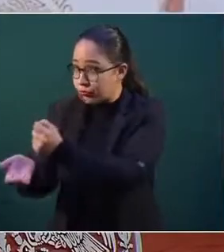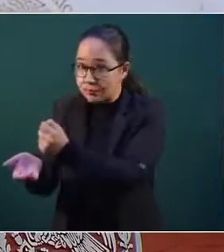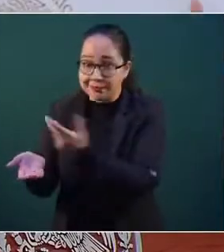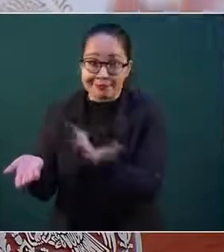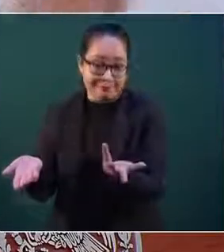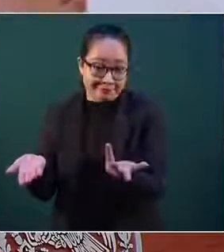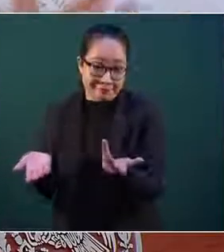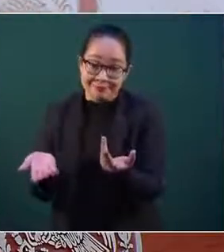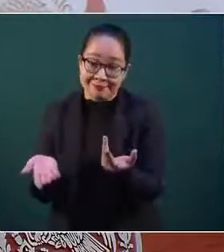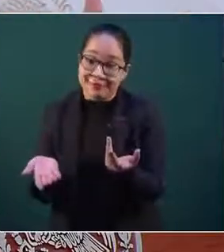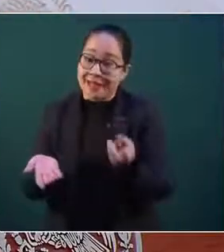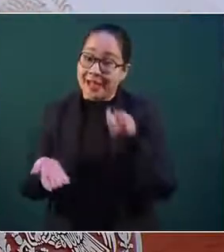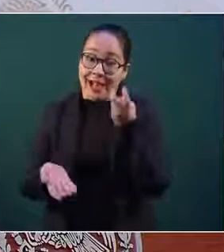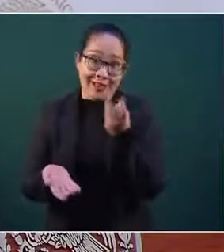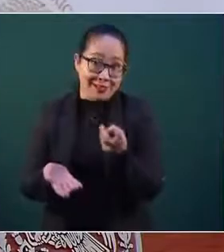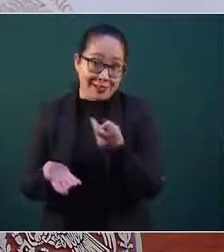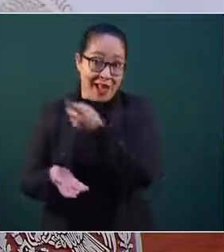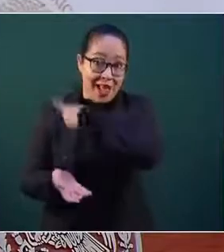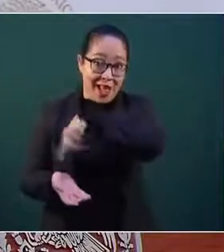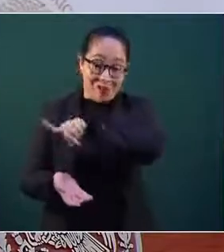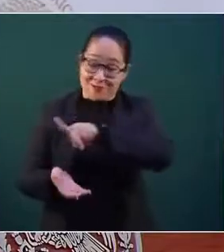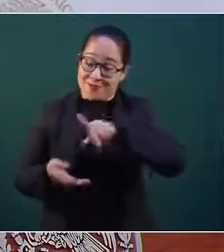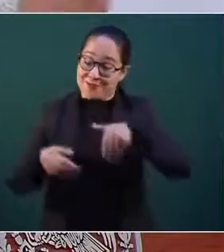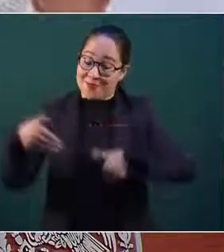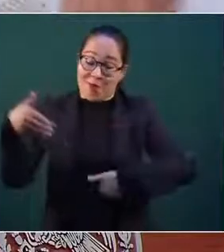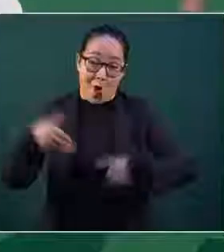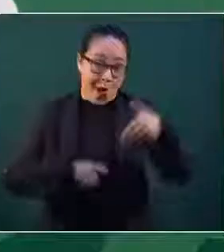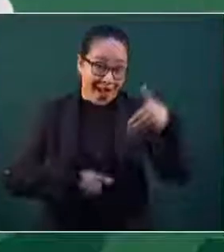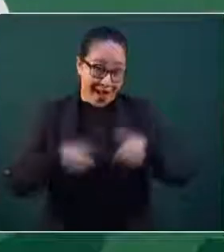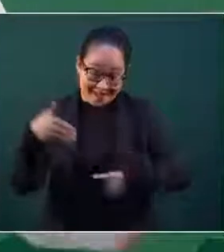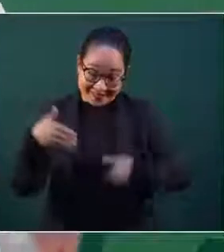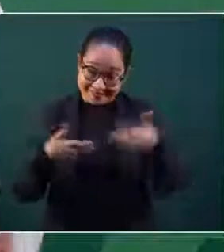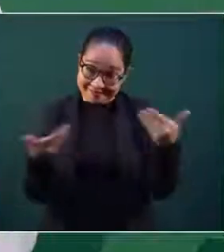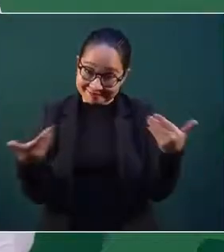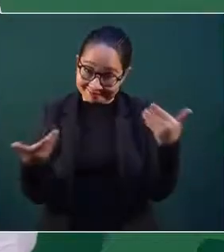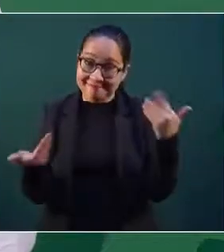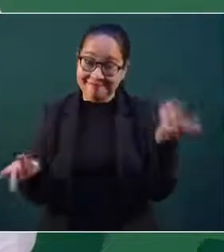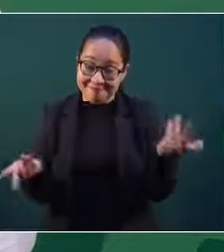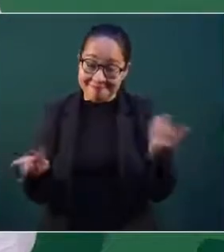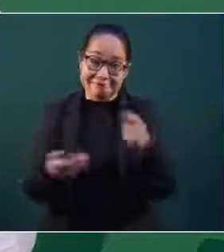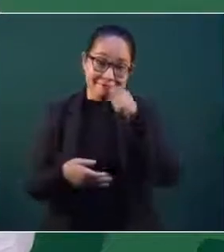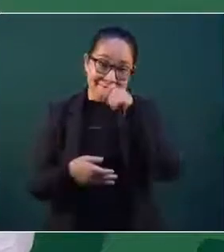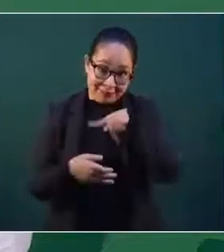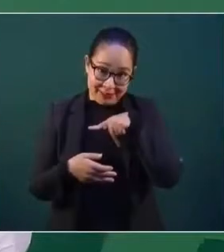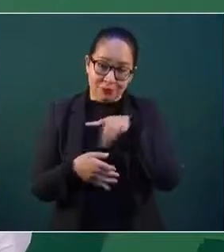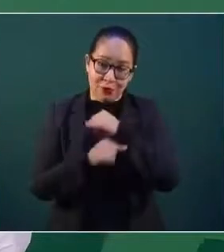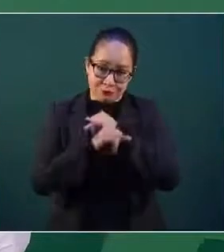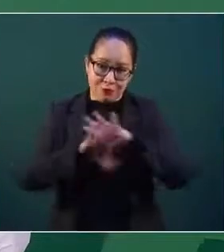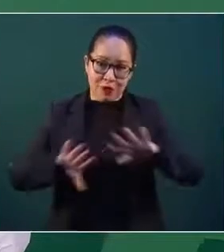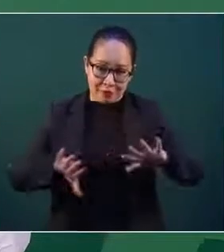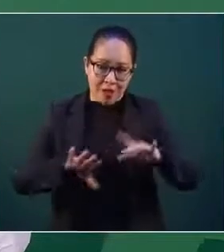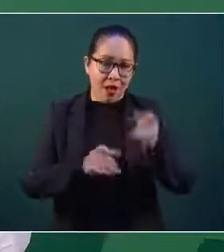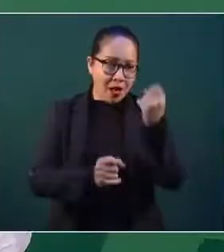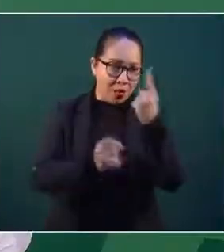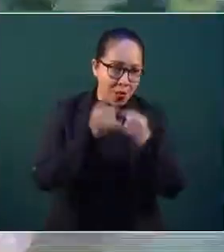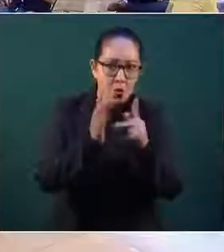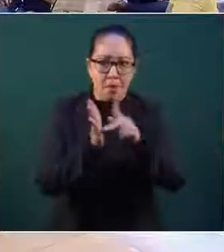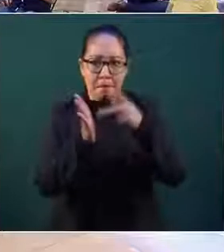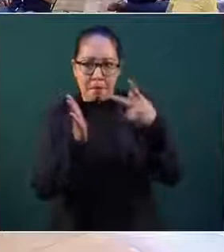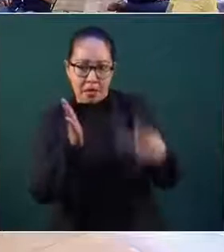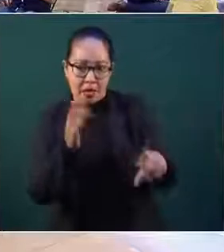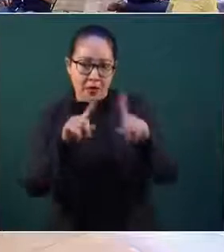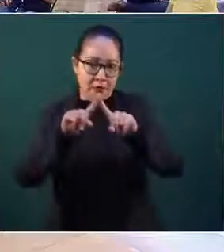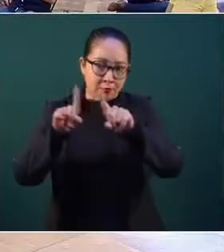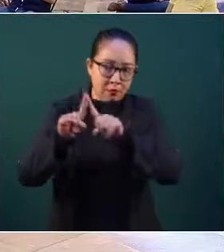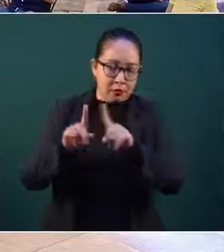Entonces esos están muy molestos, como también los medios de información, no todos, las